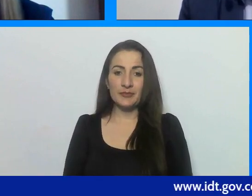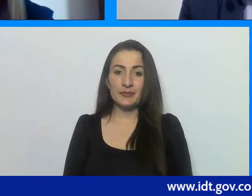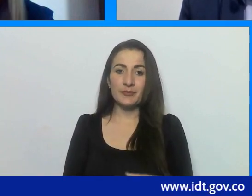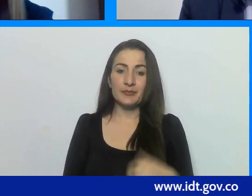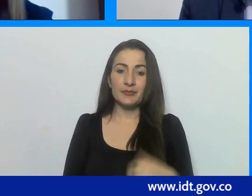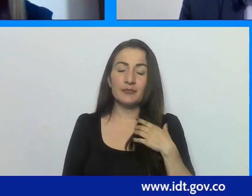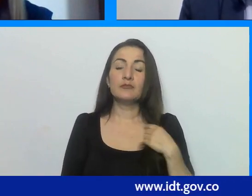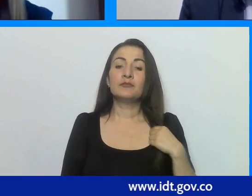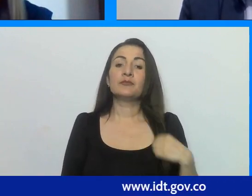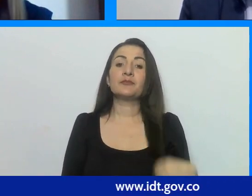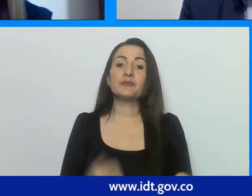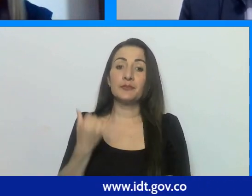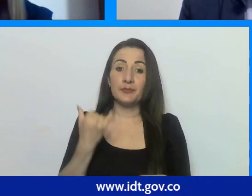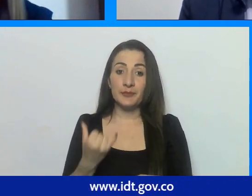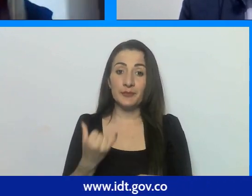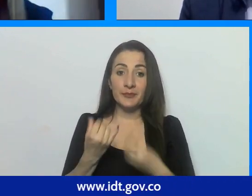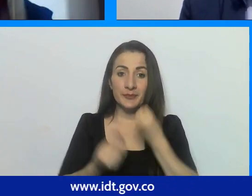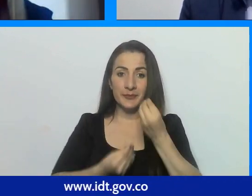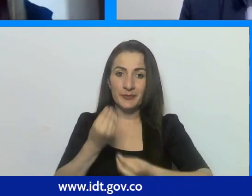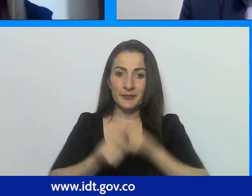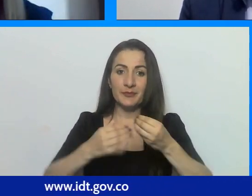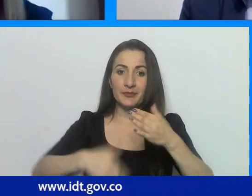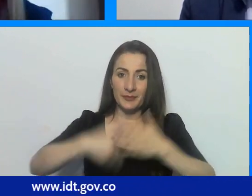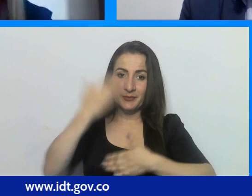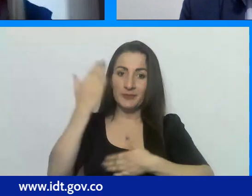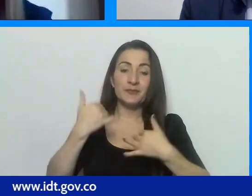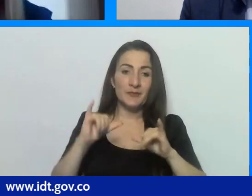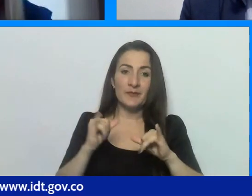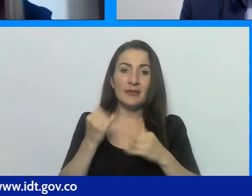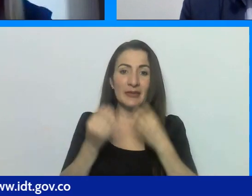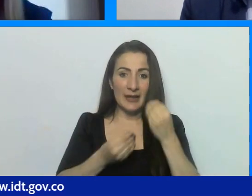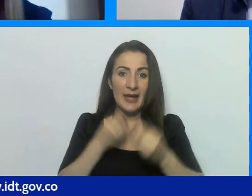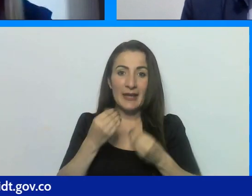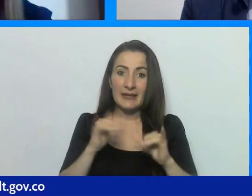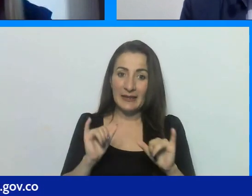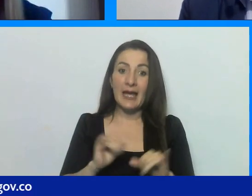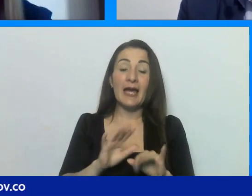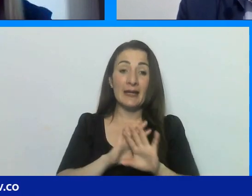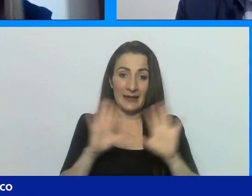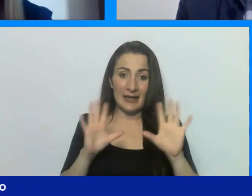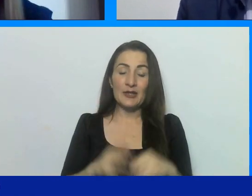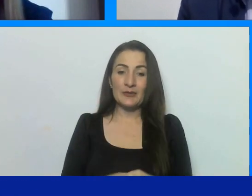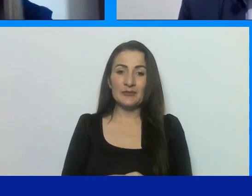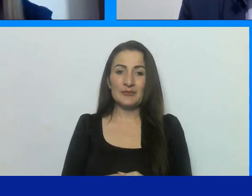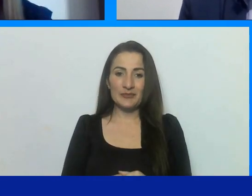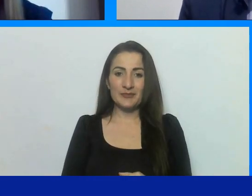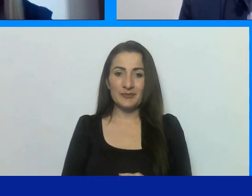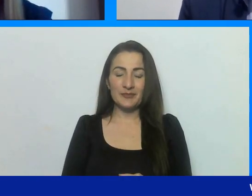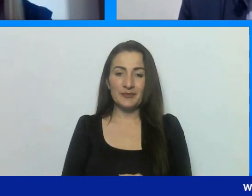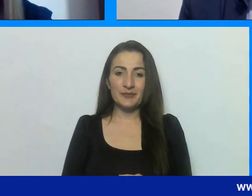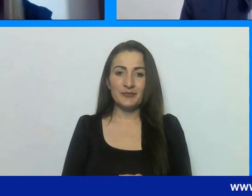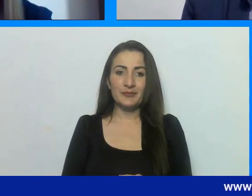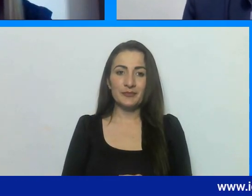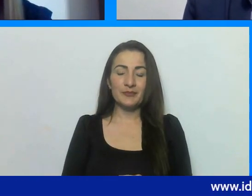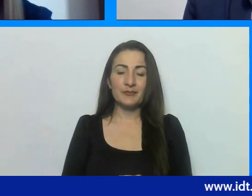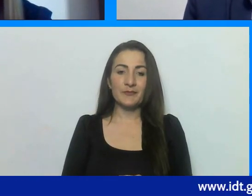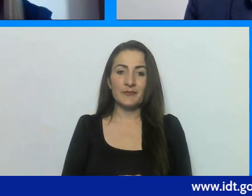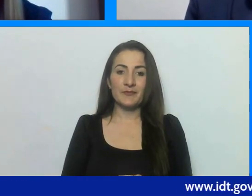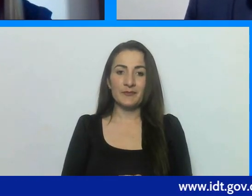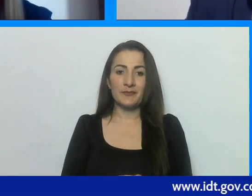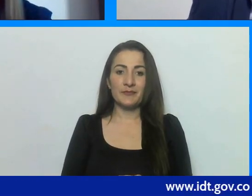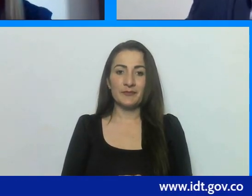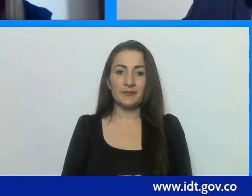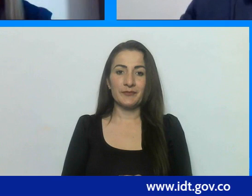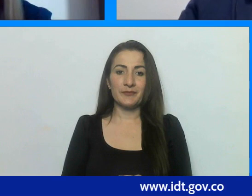Entonces, para hoy, bueno, empezamos de una vez ya directamente con la Claro que sí, presentación. profe. Bueno, entonces listo, Empezamos con